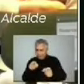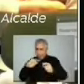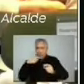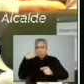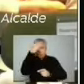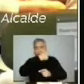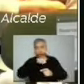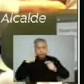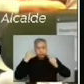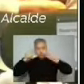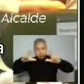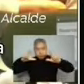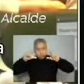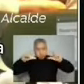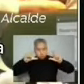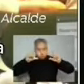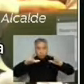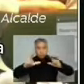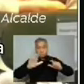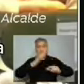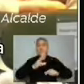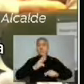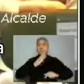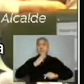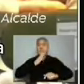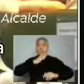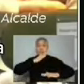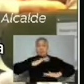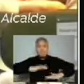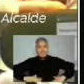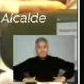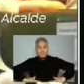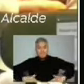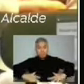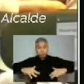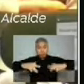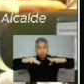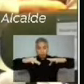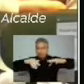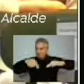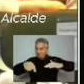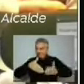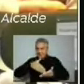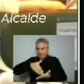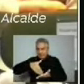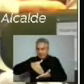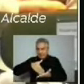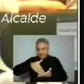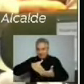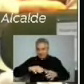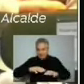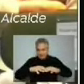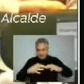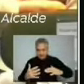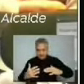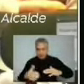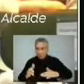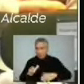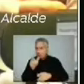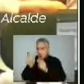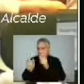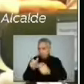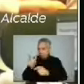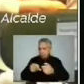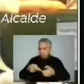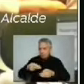que cuando hay una inundación se ve afectada por la vulnerabilidad de la tierra. O es la persona que tiene problemas económicos para